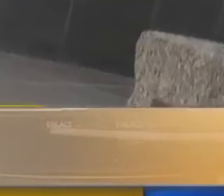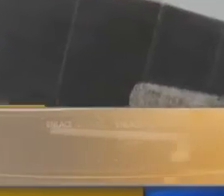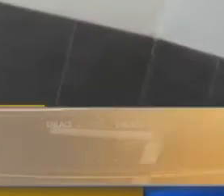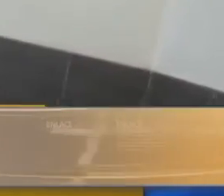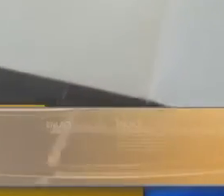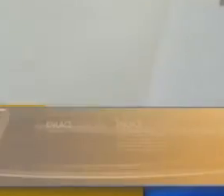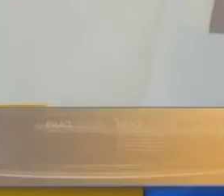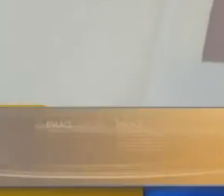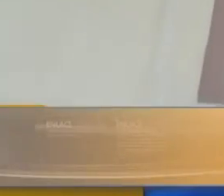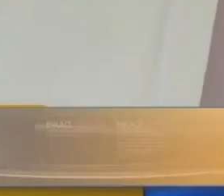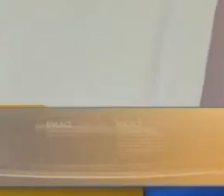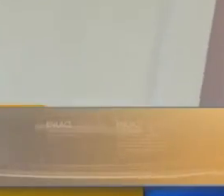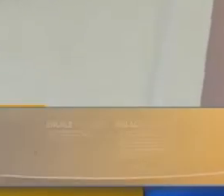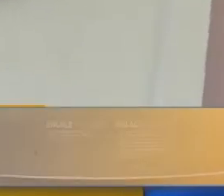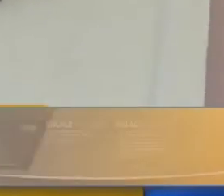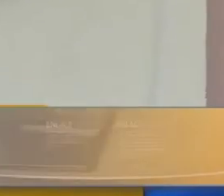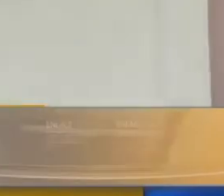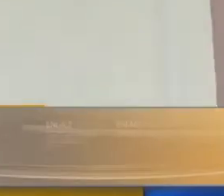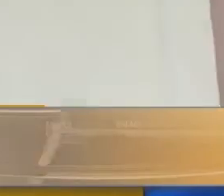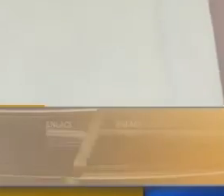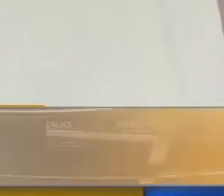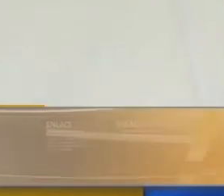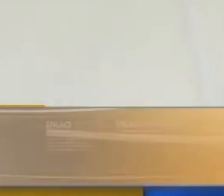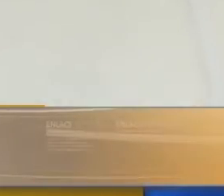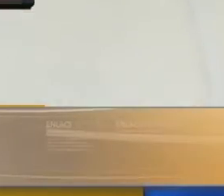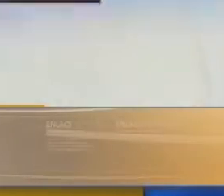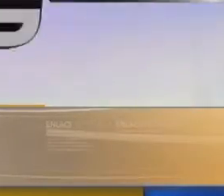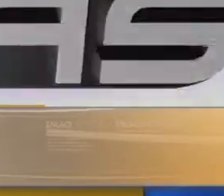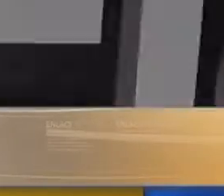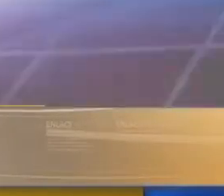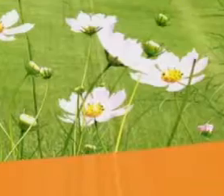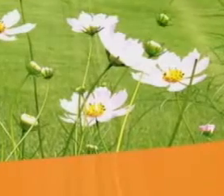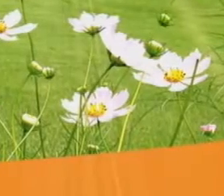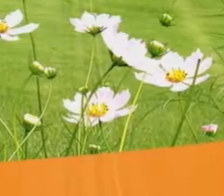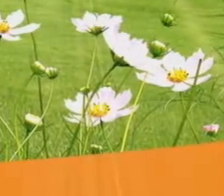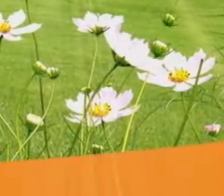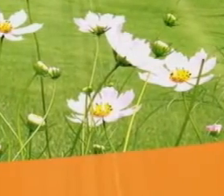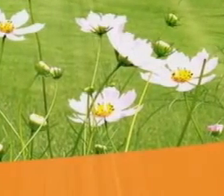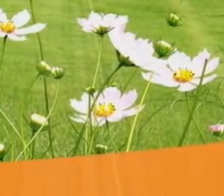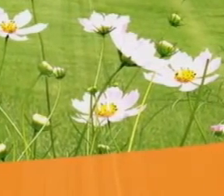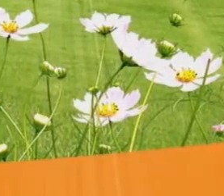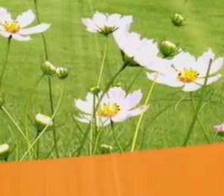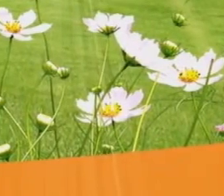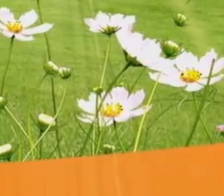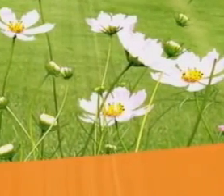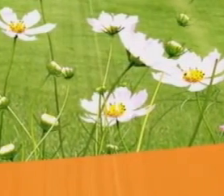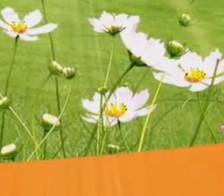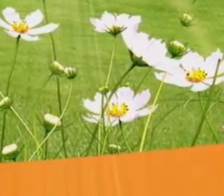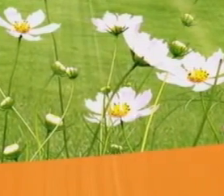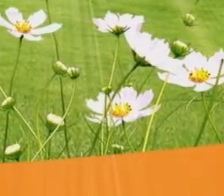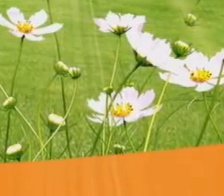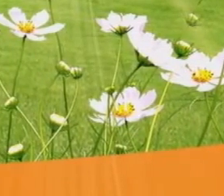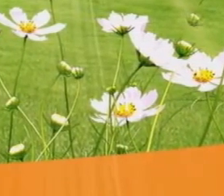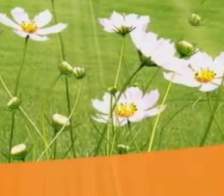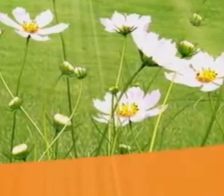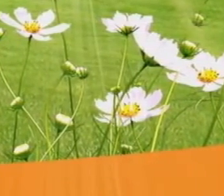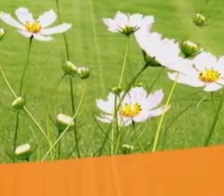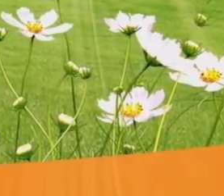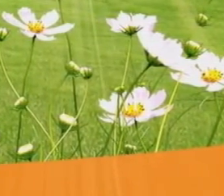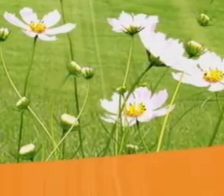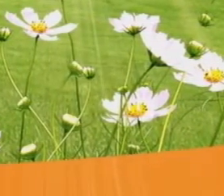de vida institucional. Para la próxima semana hay previsto desfile y coronación. Con el patrocinio de Barsol Ecológico, Barsol